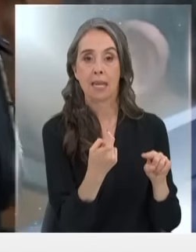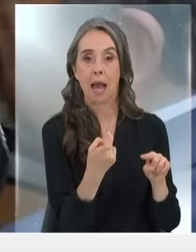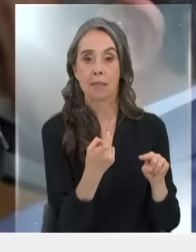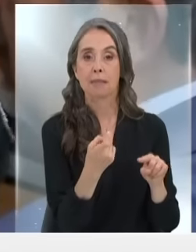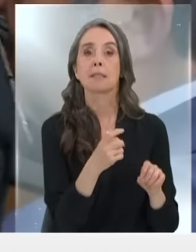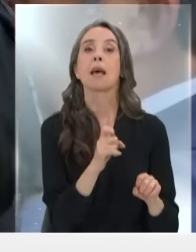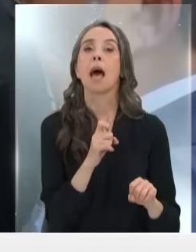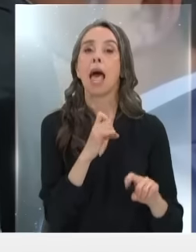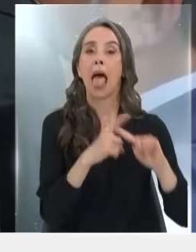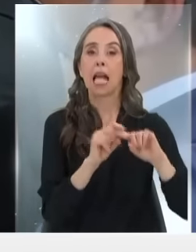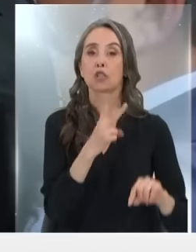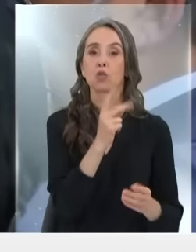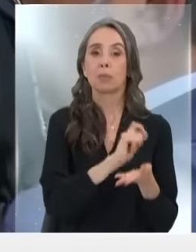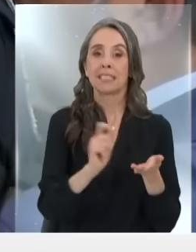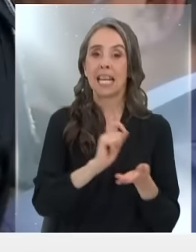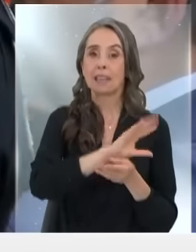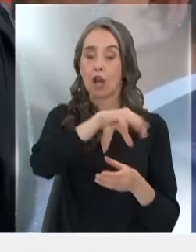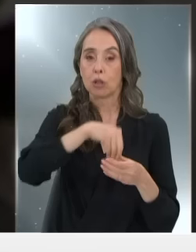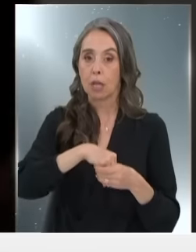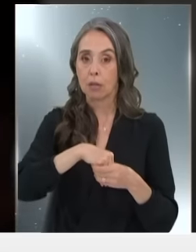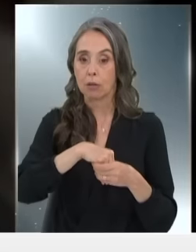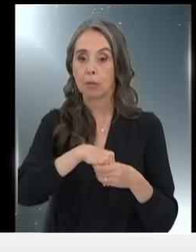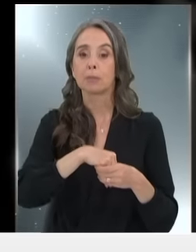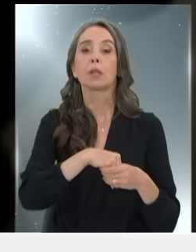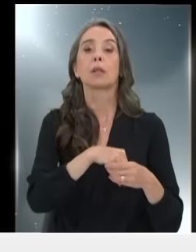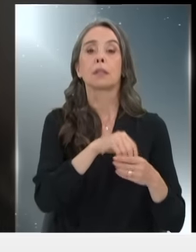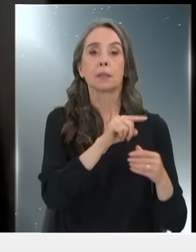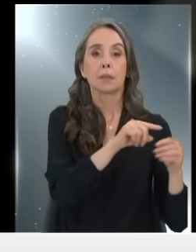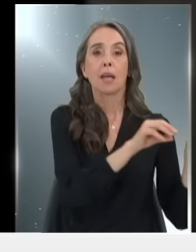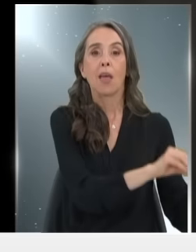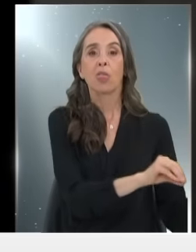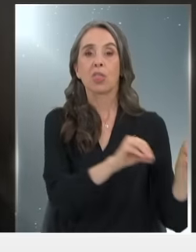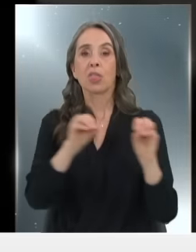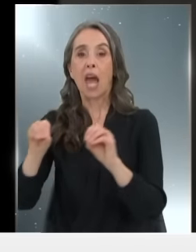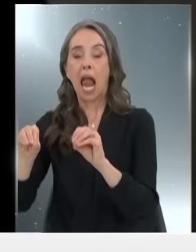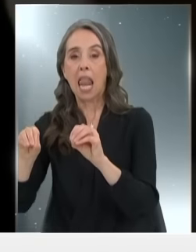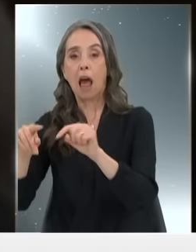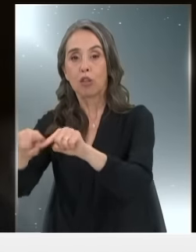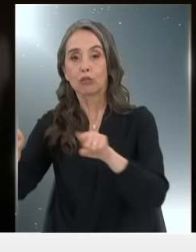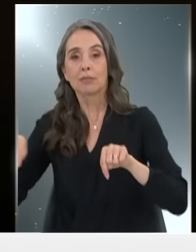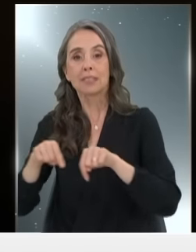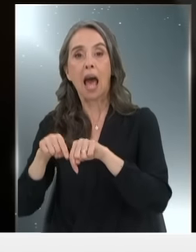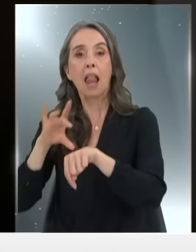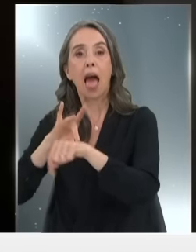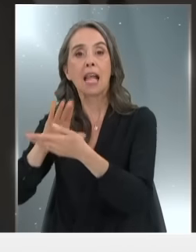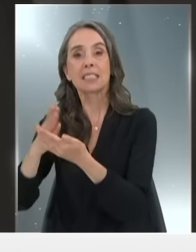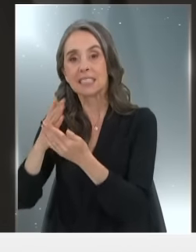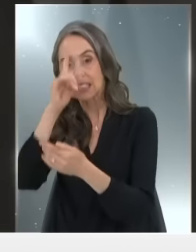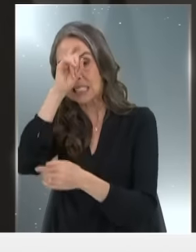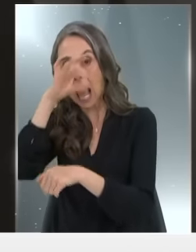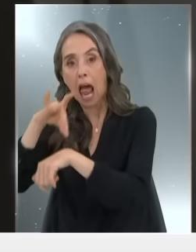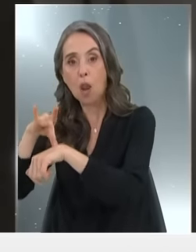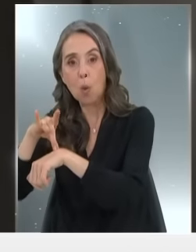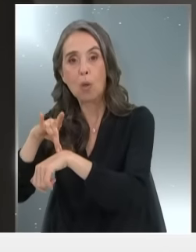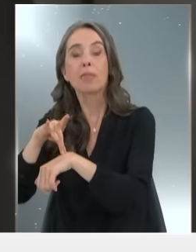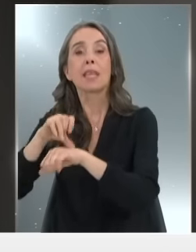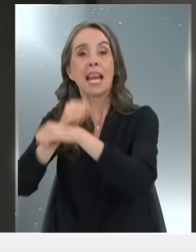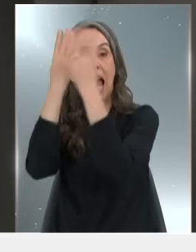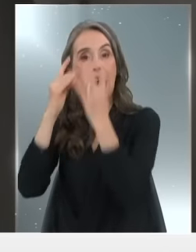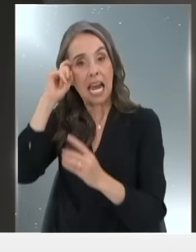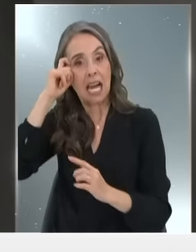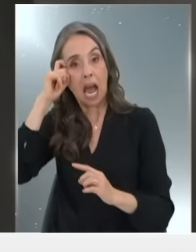sufrido el ex subsecretario del Interior en medio de un traslado hasta el área de salud del penal de Rancagua. Eso,